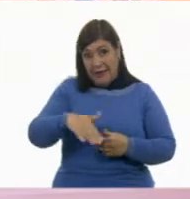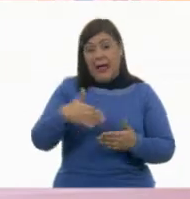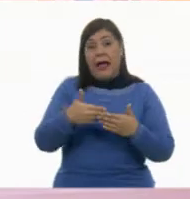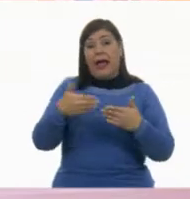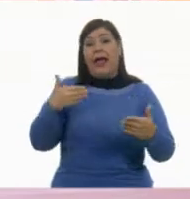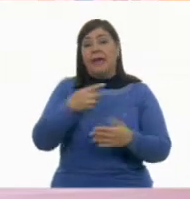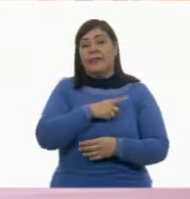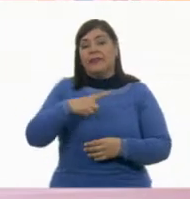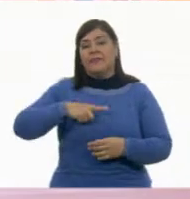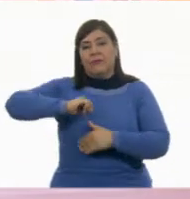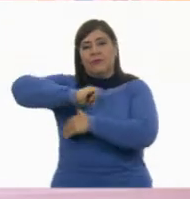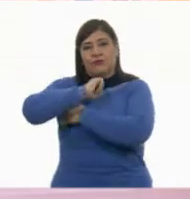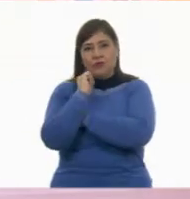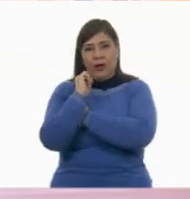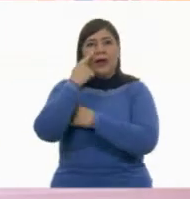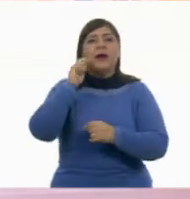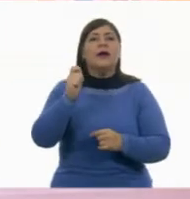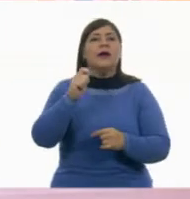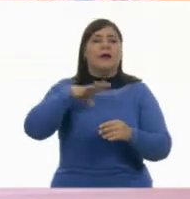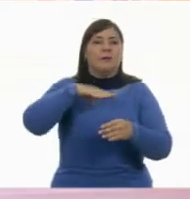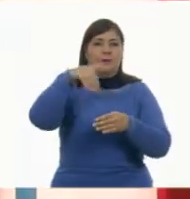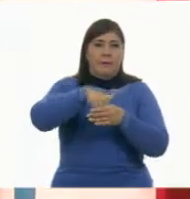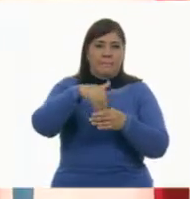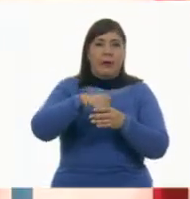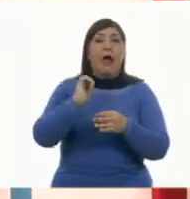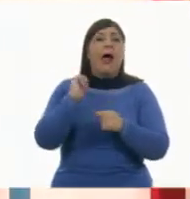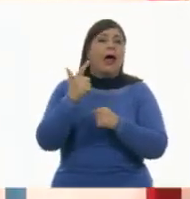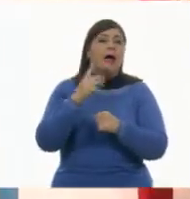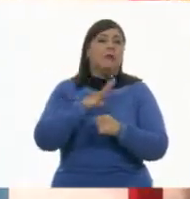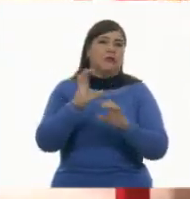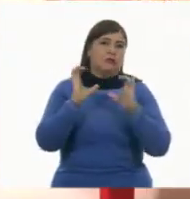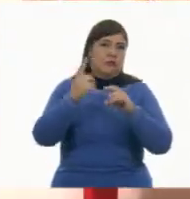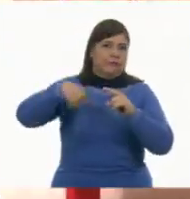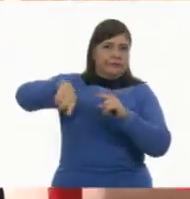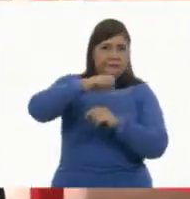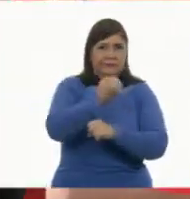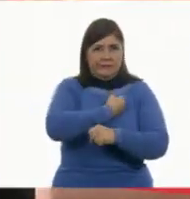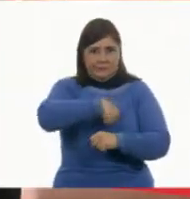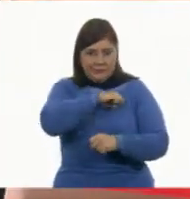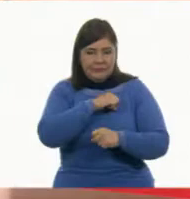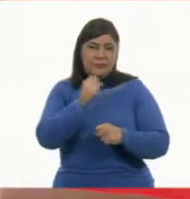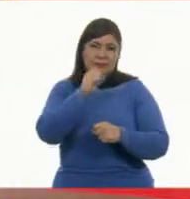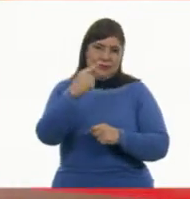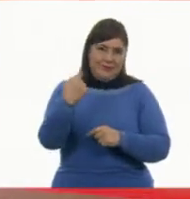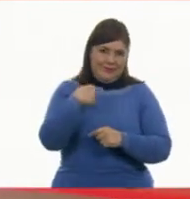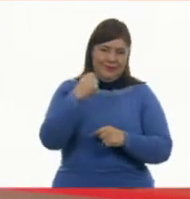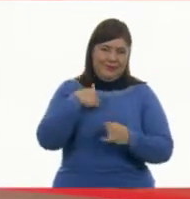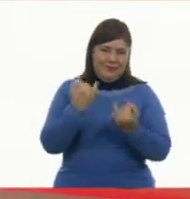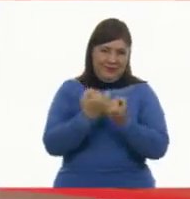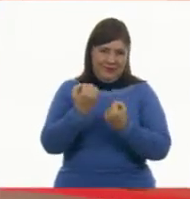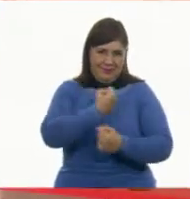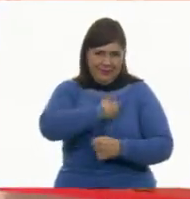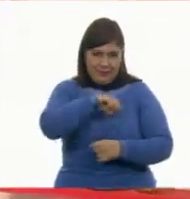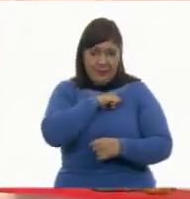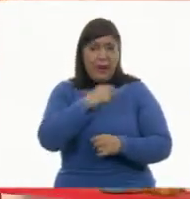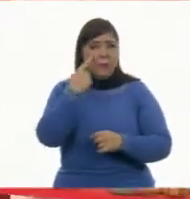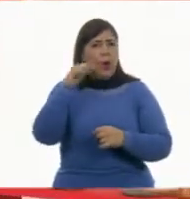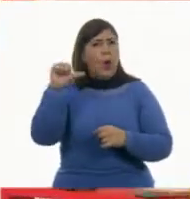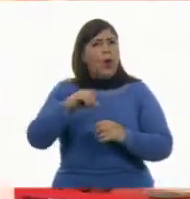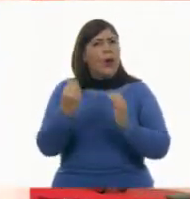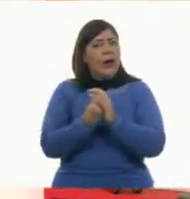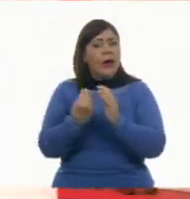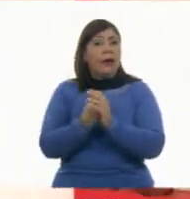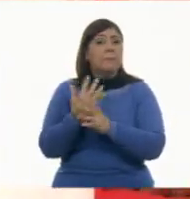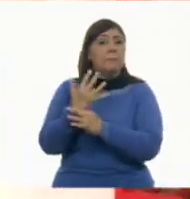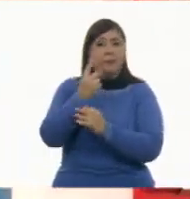que guardarlo en una bolsita para cuidar de nuestra salud y la salud de los demás. Esta sesión va a estar padrísima. Me dijo